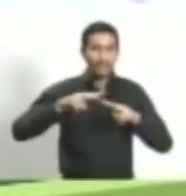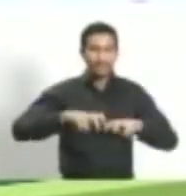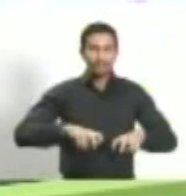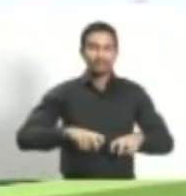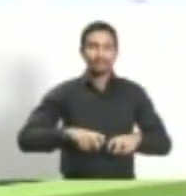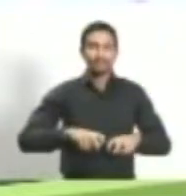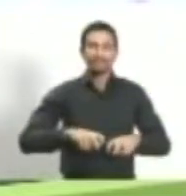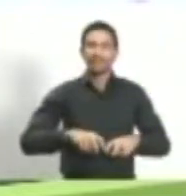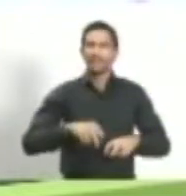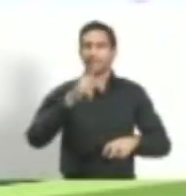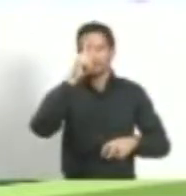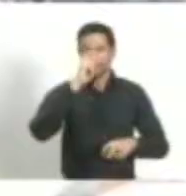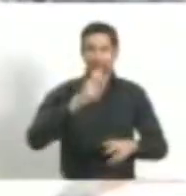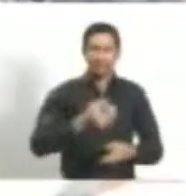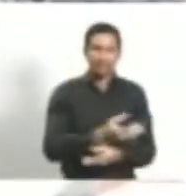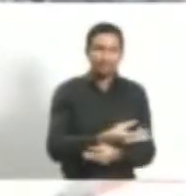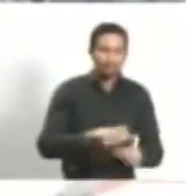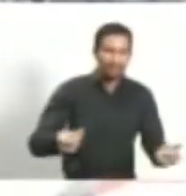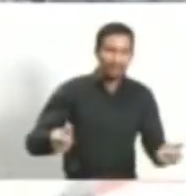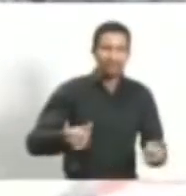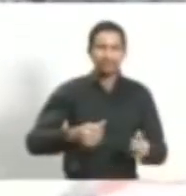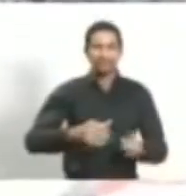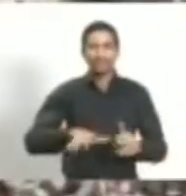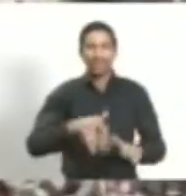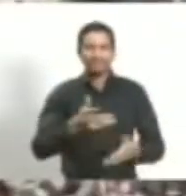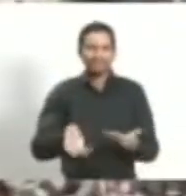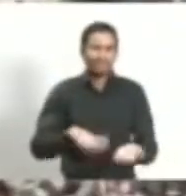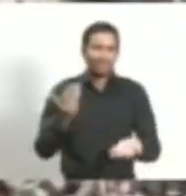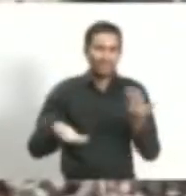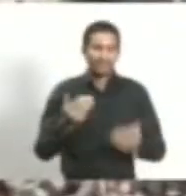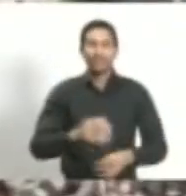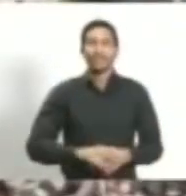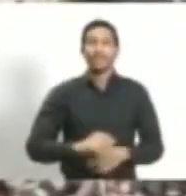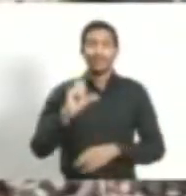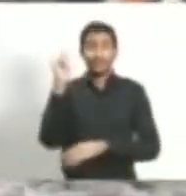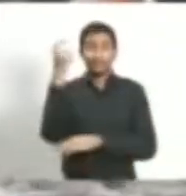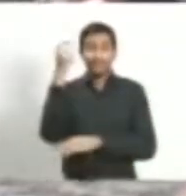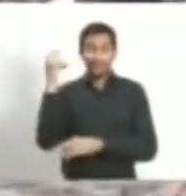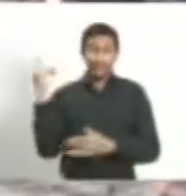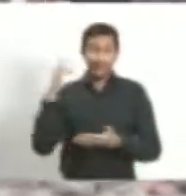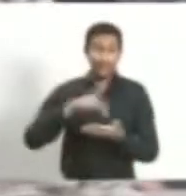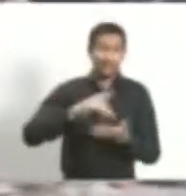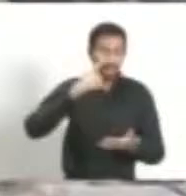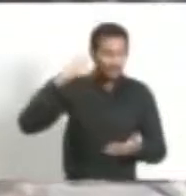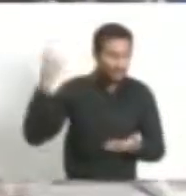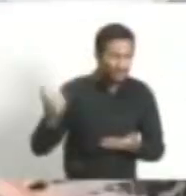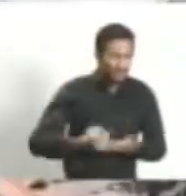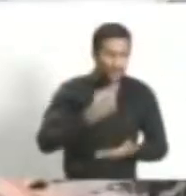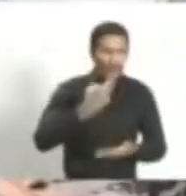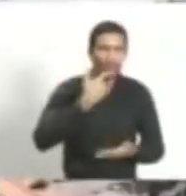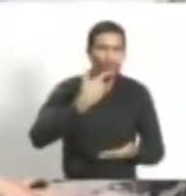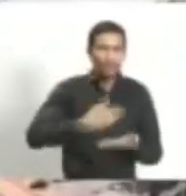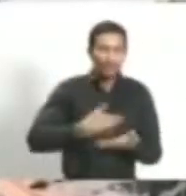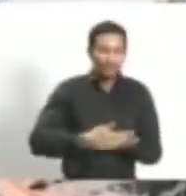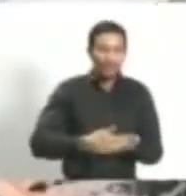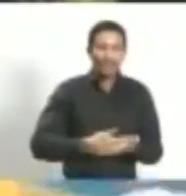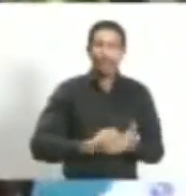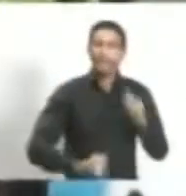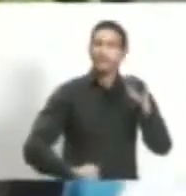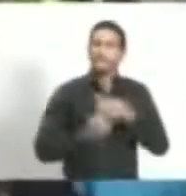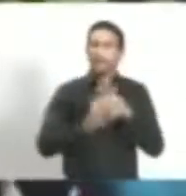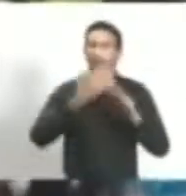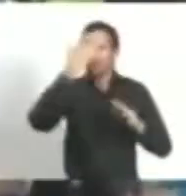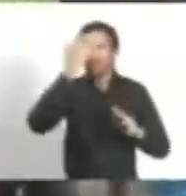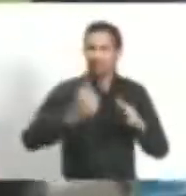fueron removidas. Al tiempo que la Fiscalía está en búsqueda de las pruebas para conocer las causas reales del desplome de un